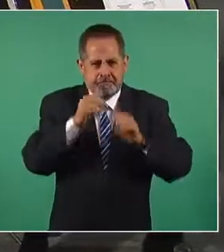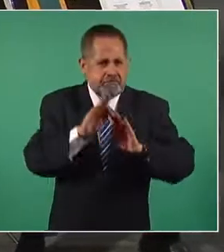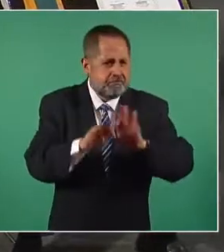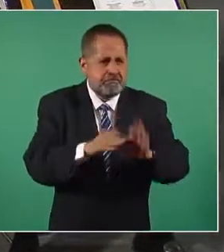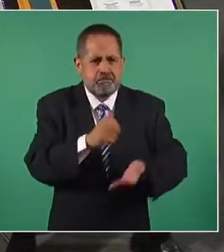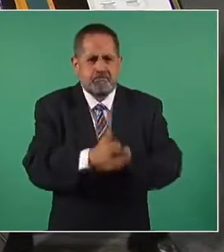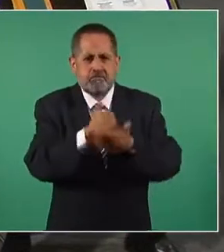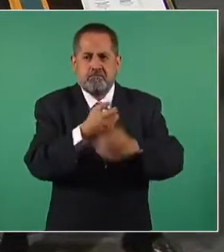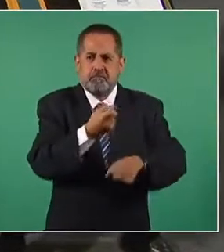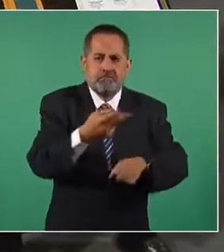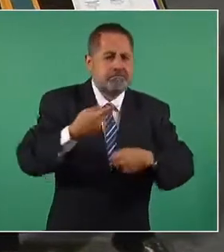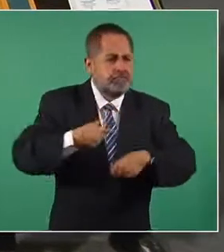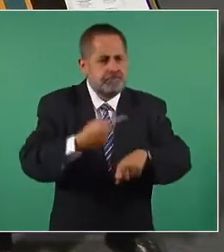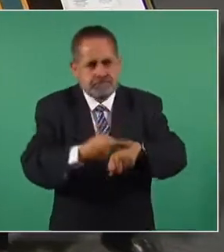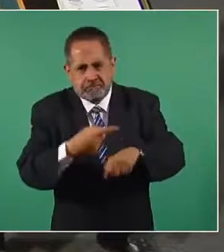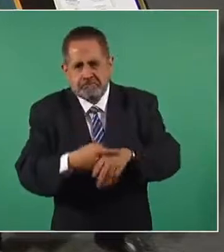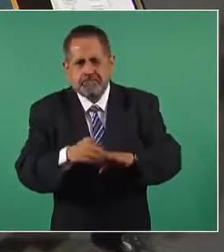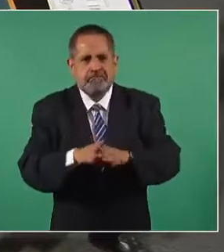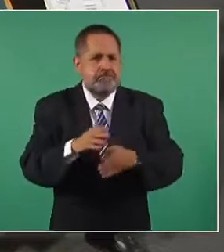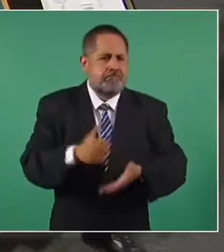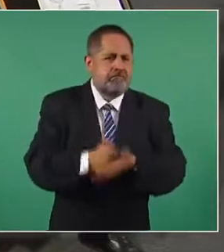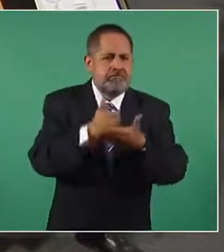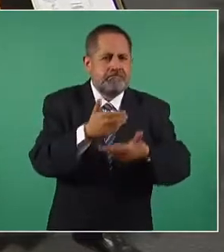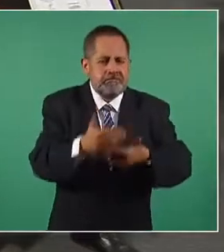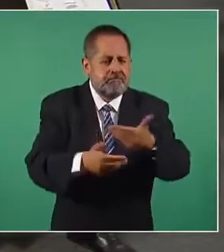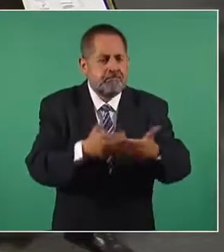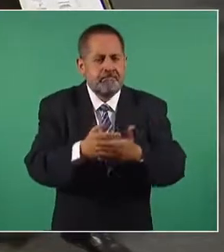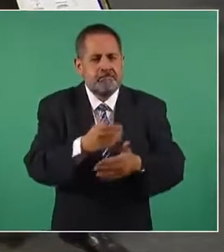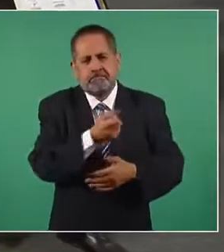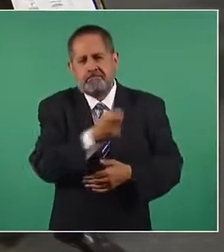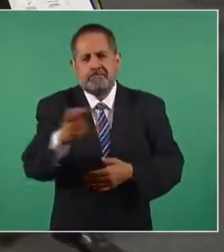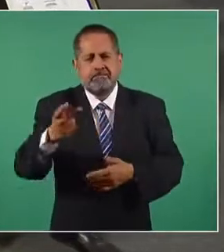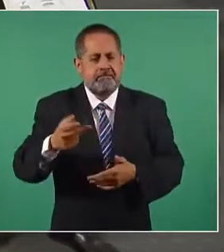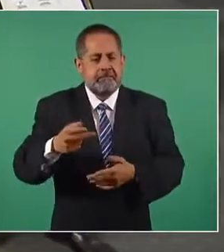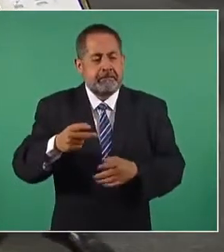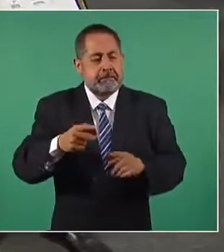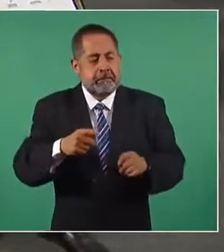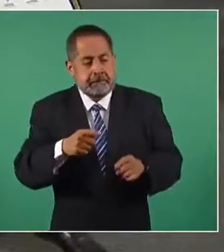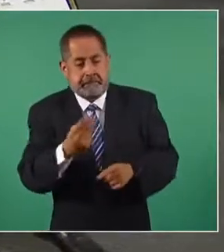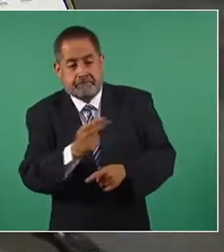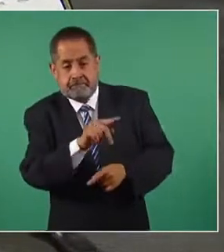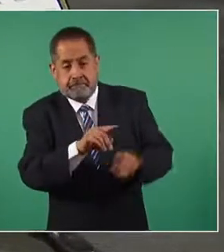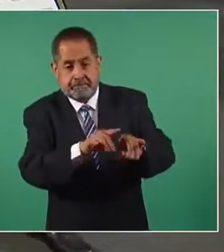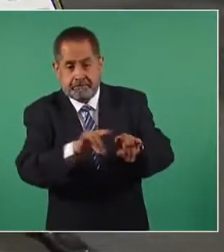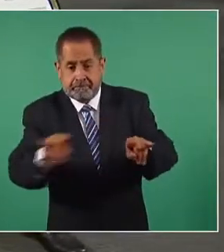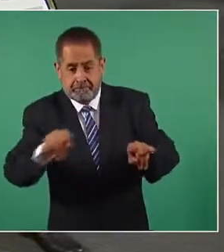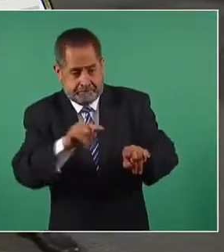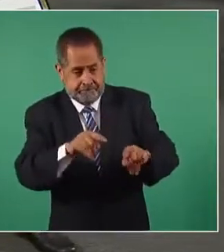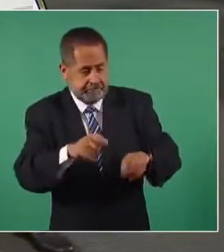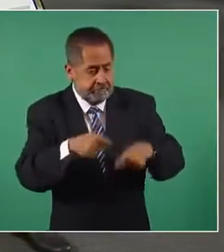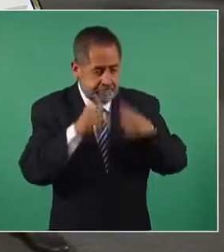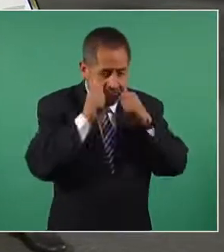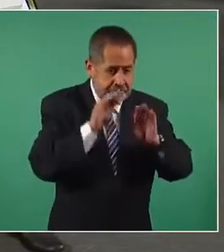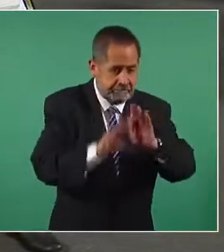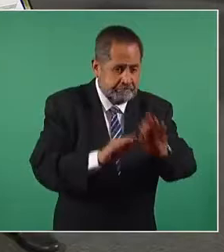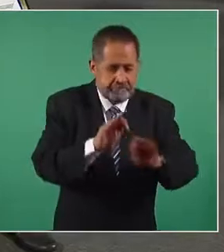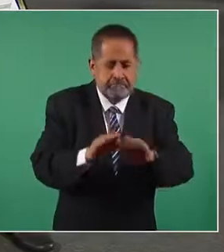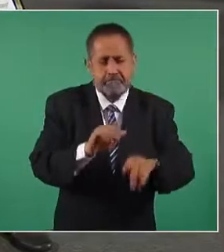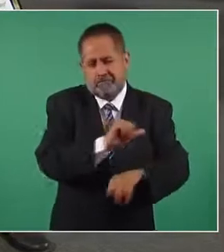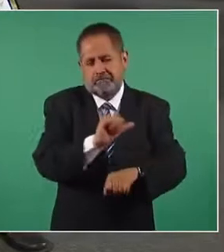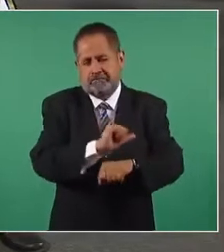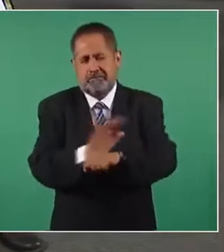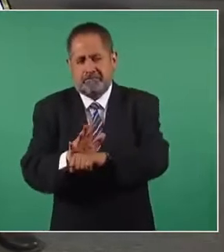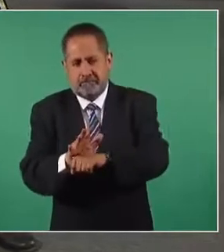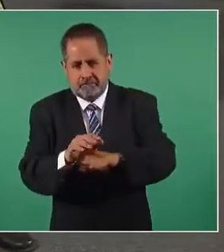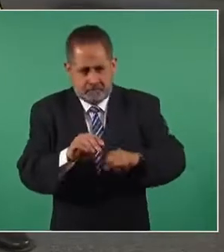atendiendo a enfermos, están atendiendo a quienes han sido afectados por COVID,